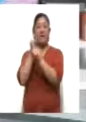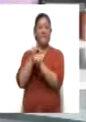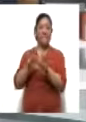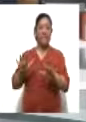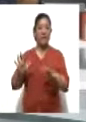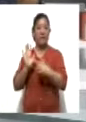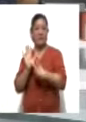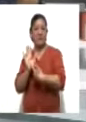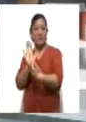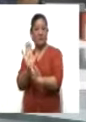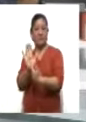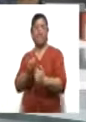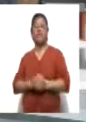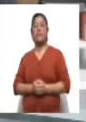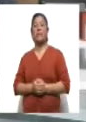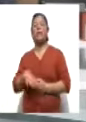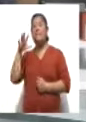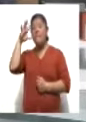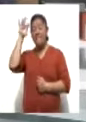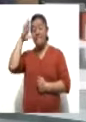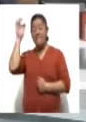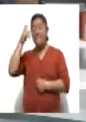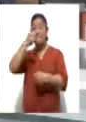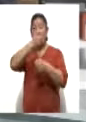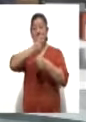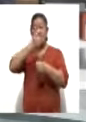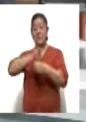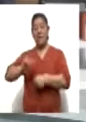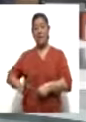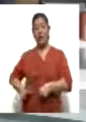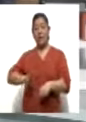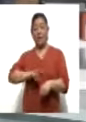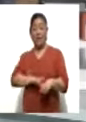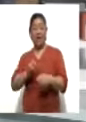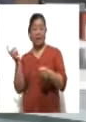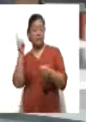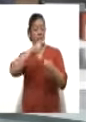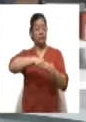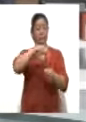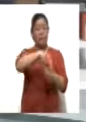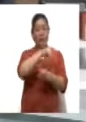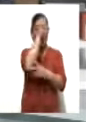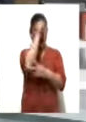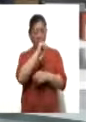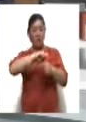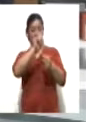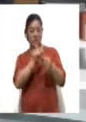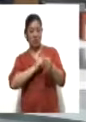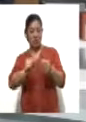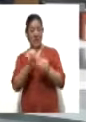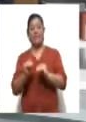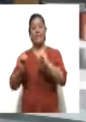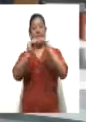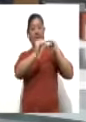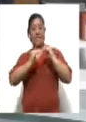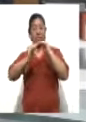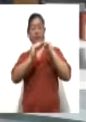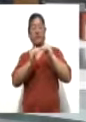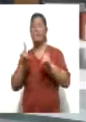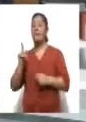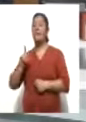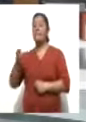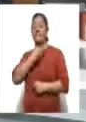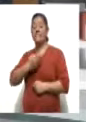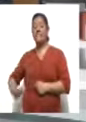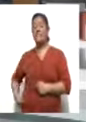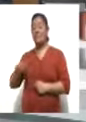información. Marco Mena es el primer gobernador en adherirse al Acuerdo Nacional por la Democracia al que convocó el presidente